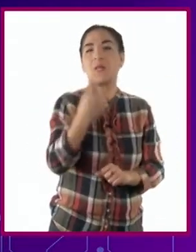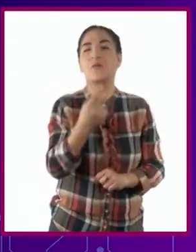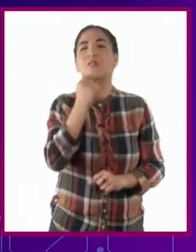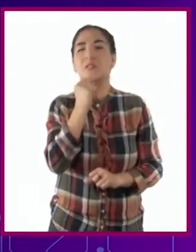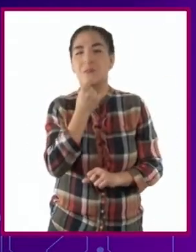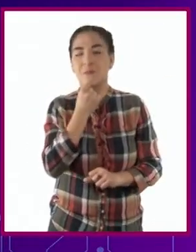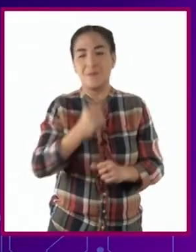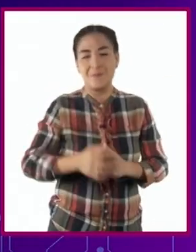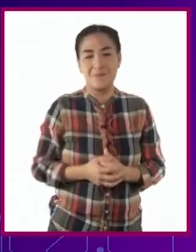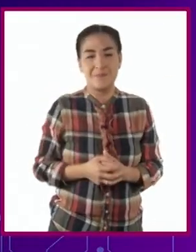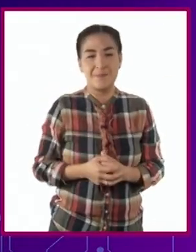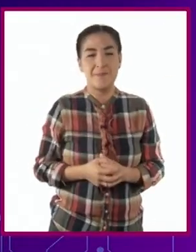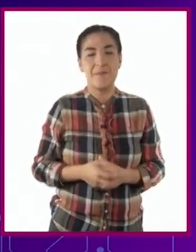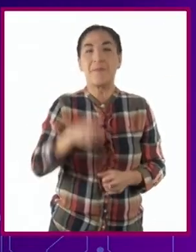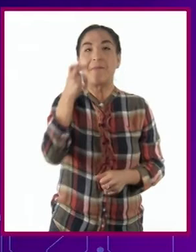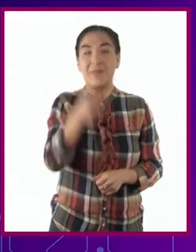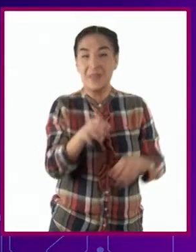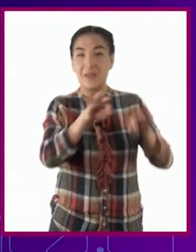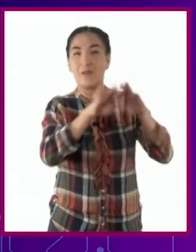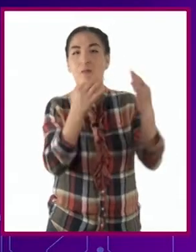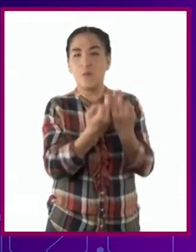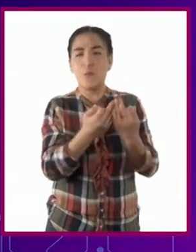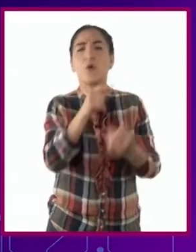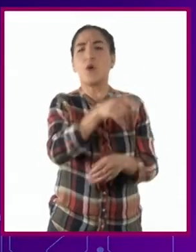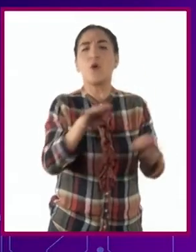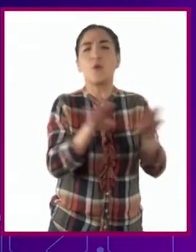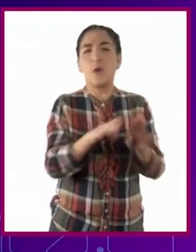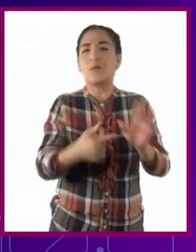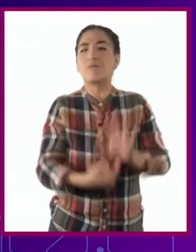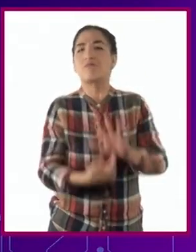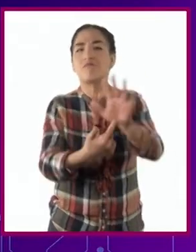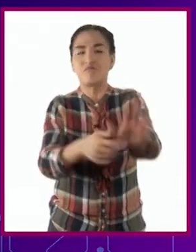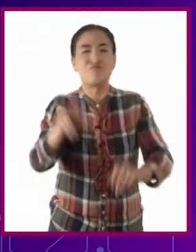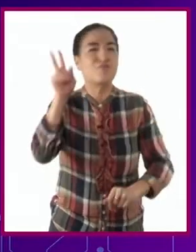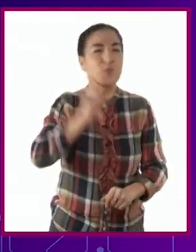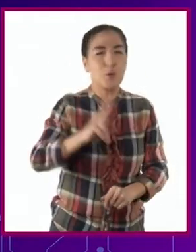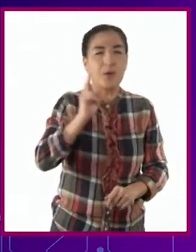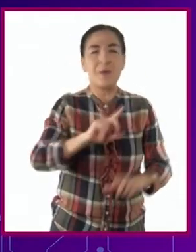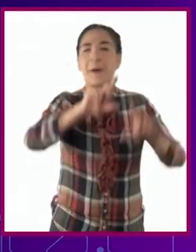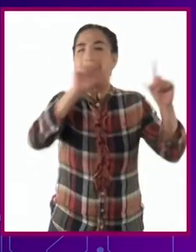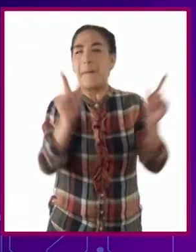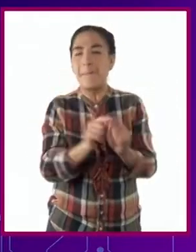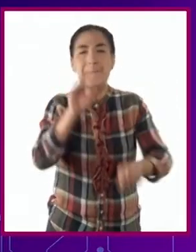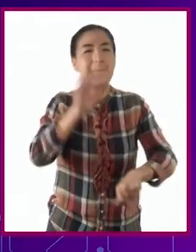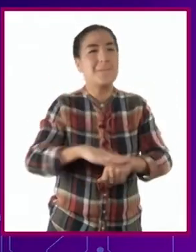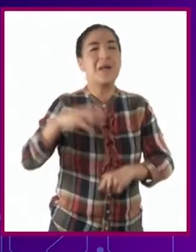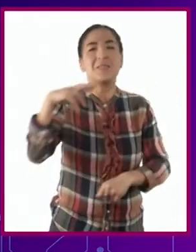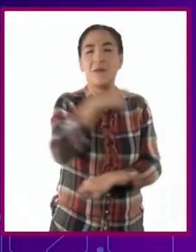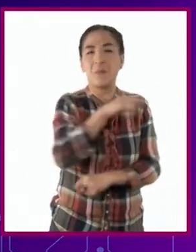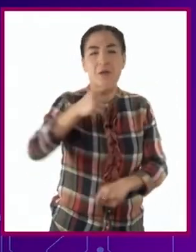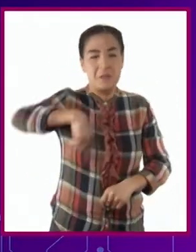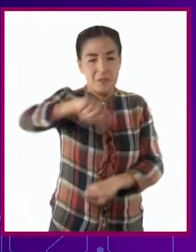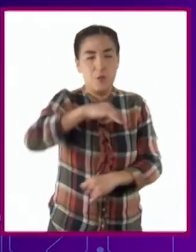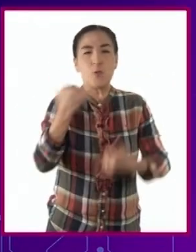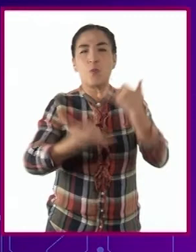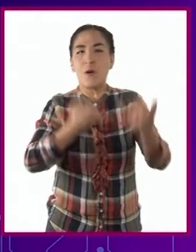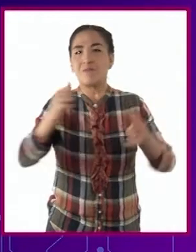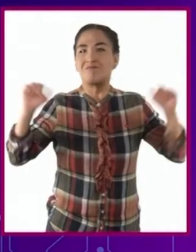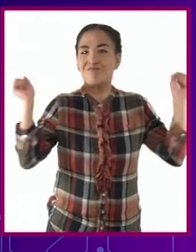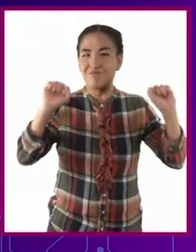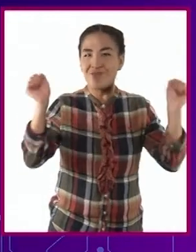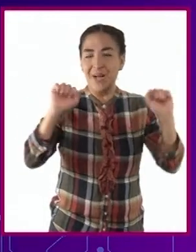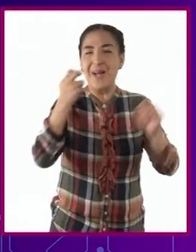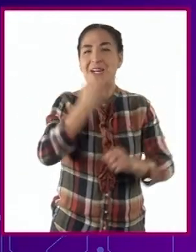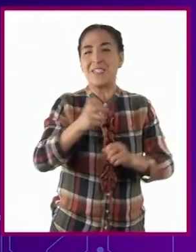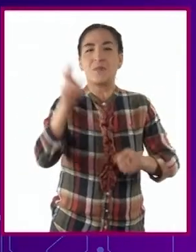segundos. De esta forma, la gráfica nos muestra de manera breve y rápida el rendimiento de los atletas en